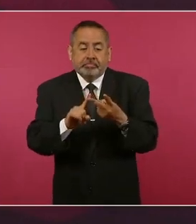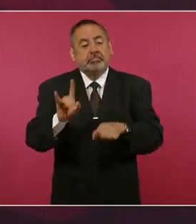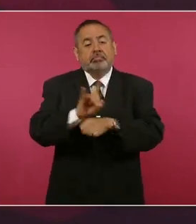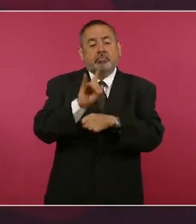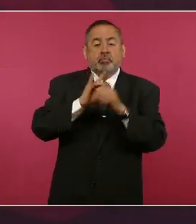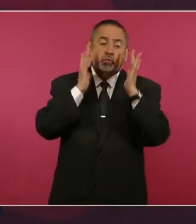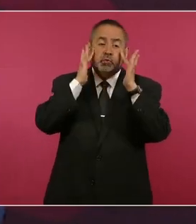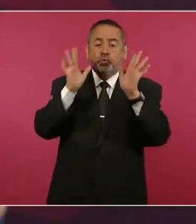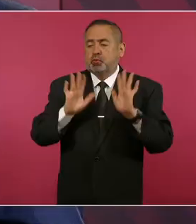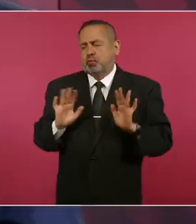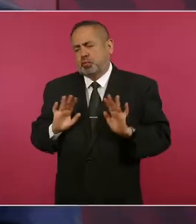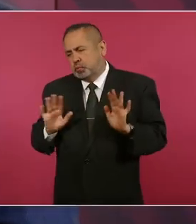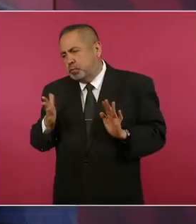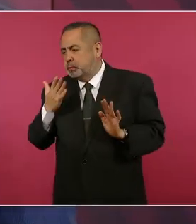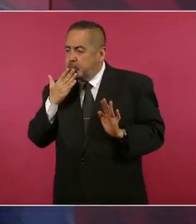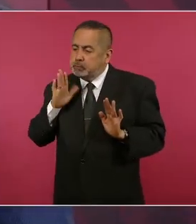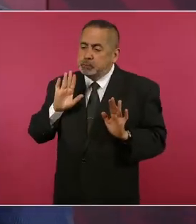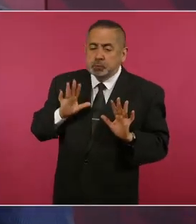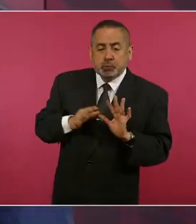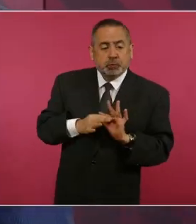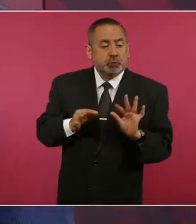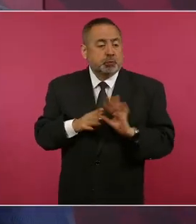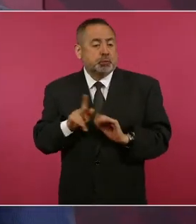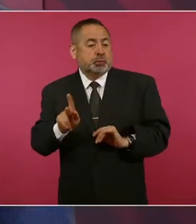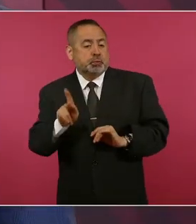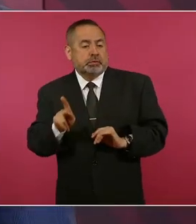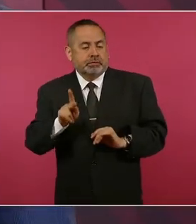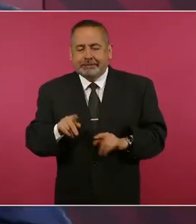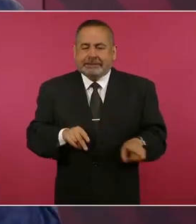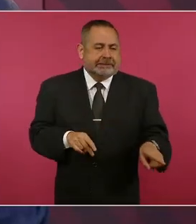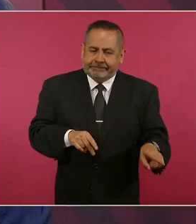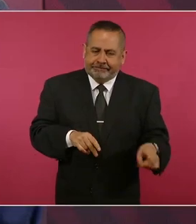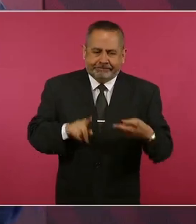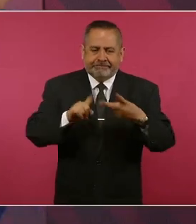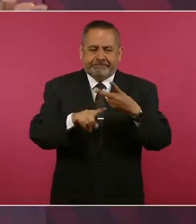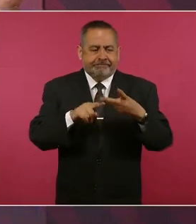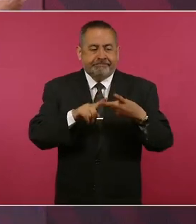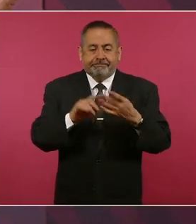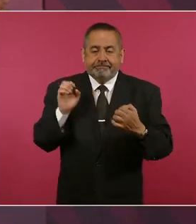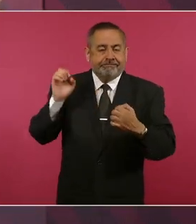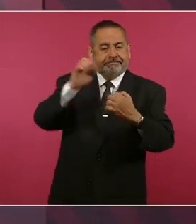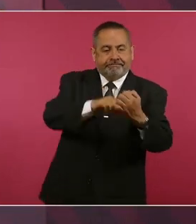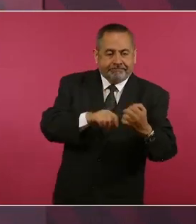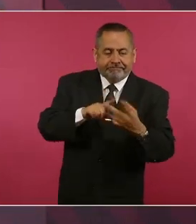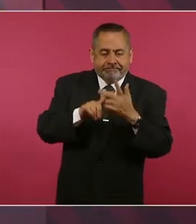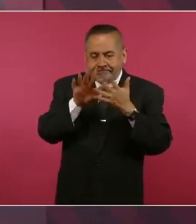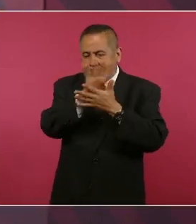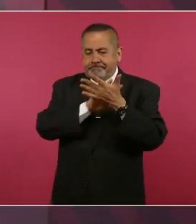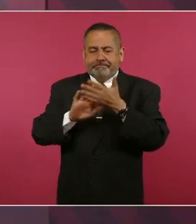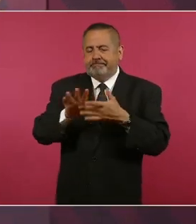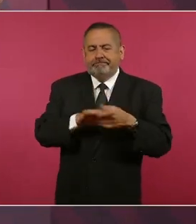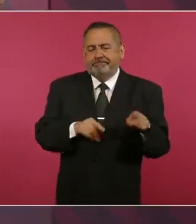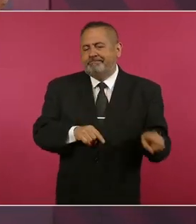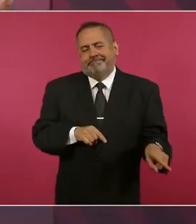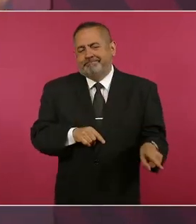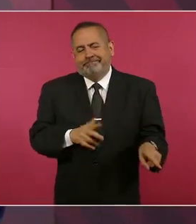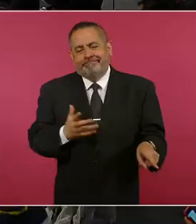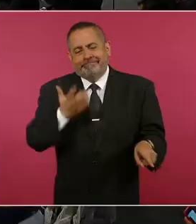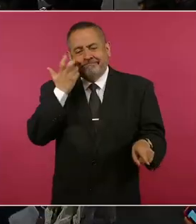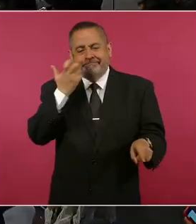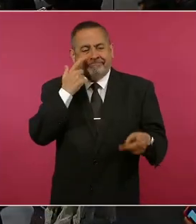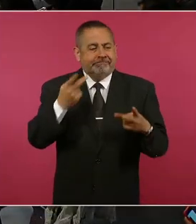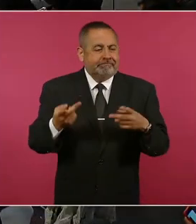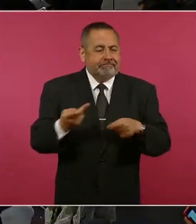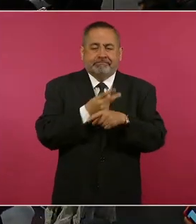el que simula engaña, confunde, lo